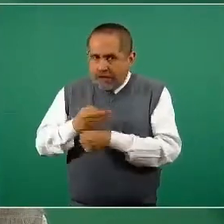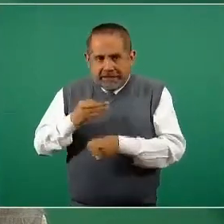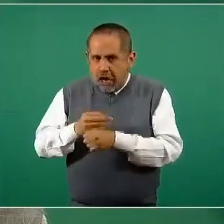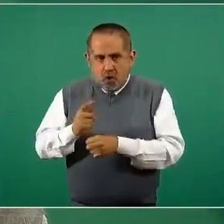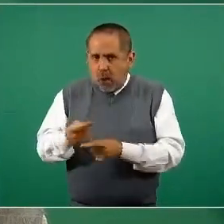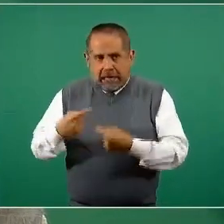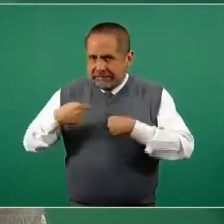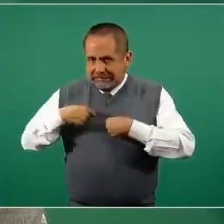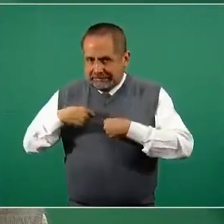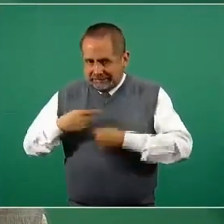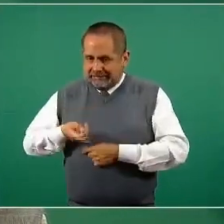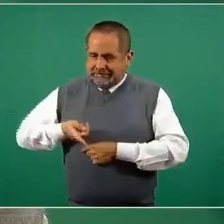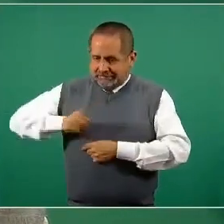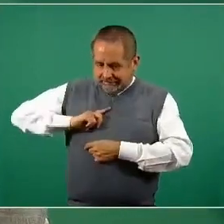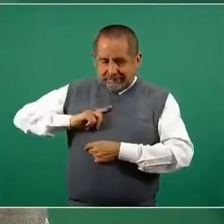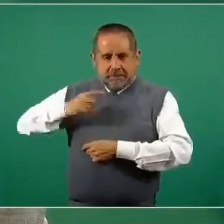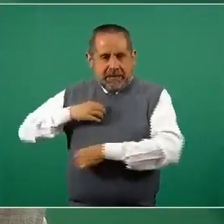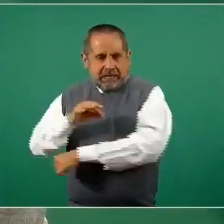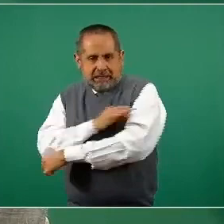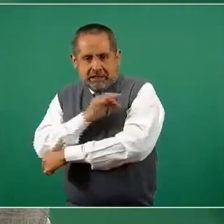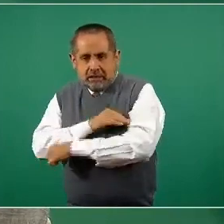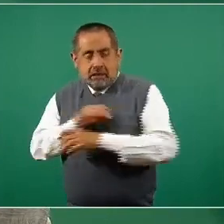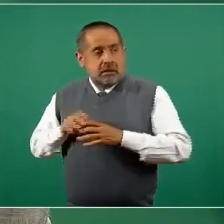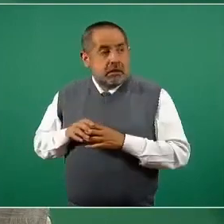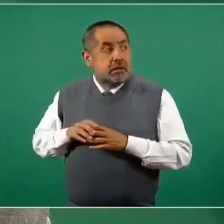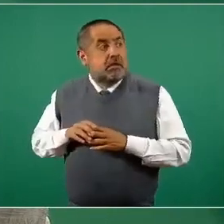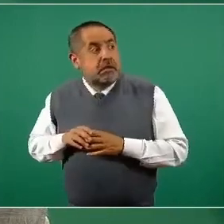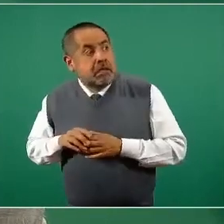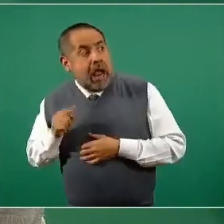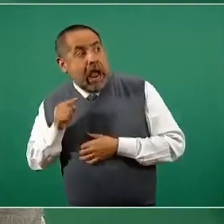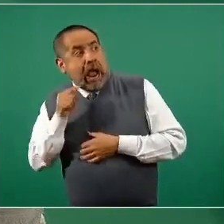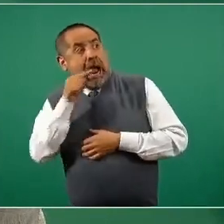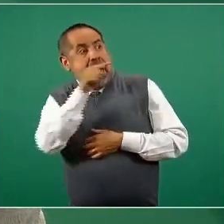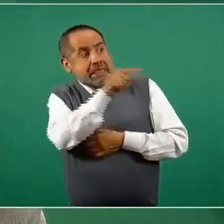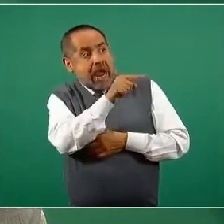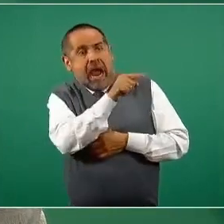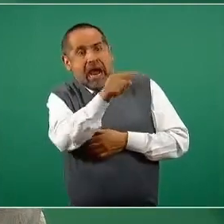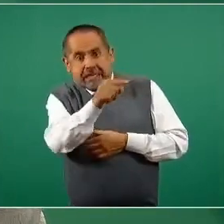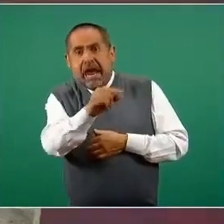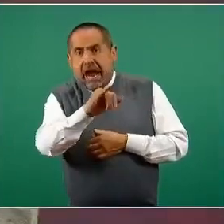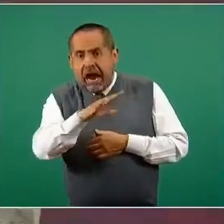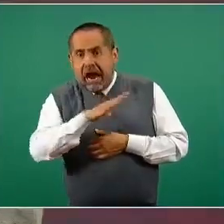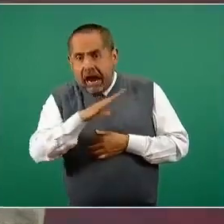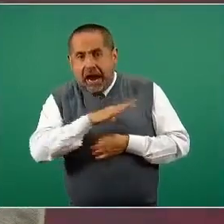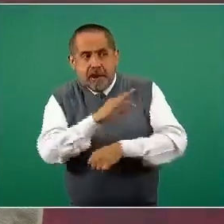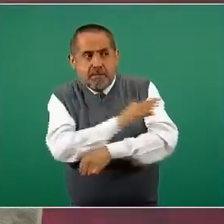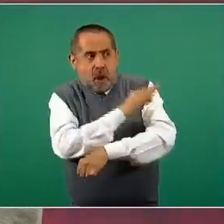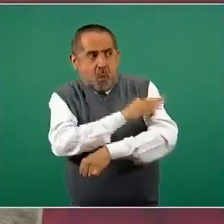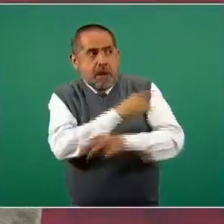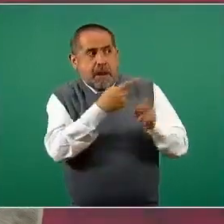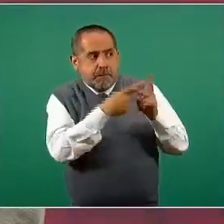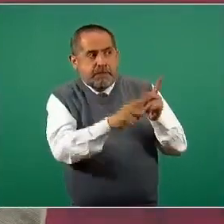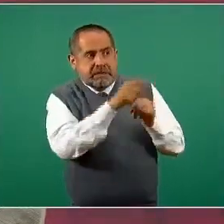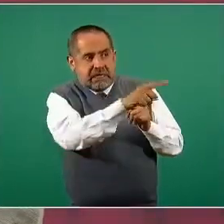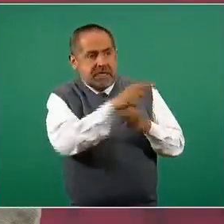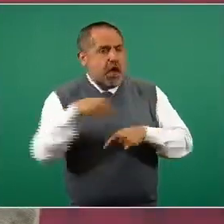vacunarse y que son vecinas a las 3 demarcaciones territoriales que sí les tocó ahora y durante esta